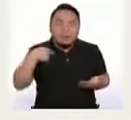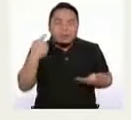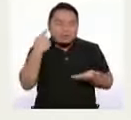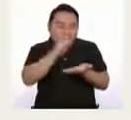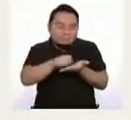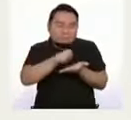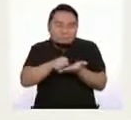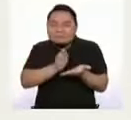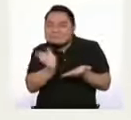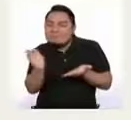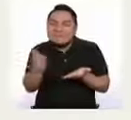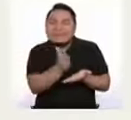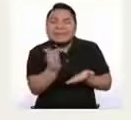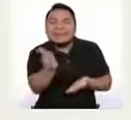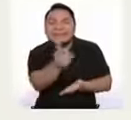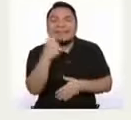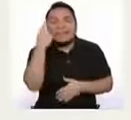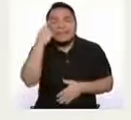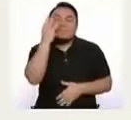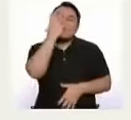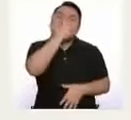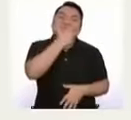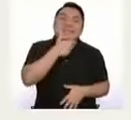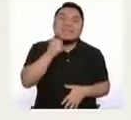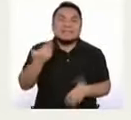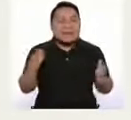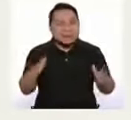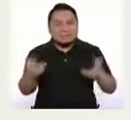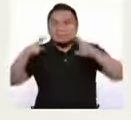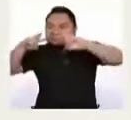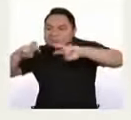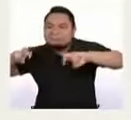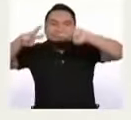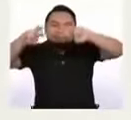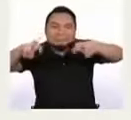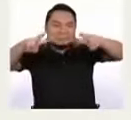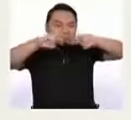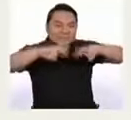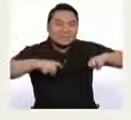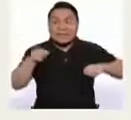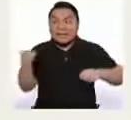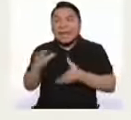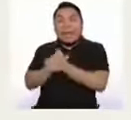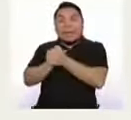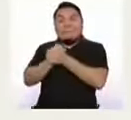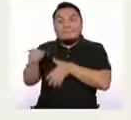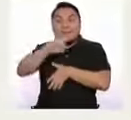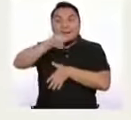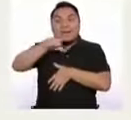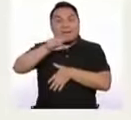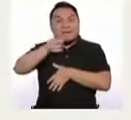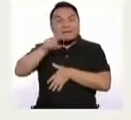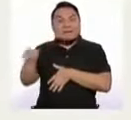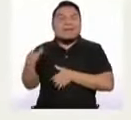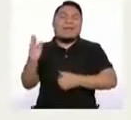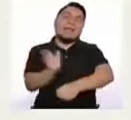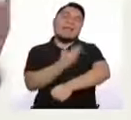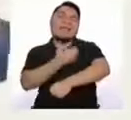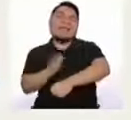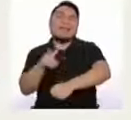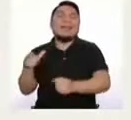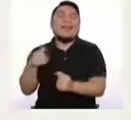todo, experimentar lo bonito que es explorar. Por eso nuestro amigo Javier nos ha hecho una canción sobre